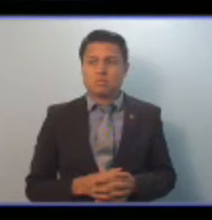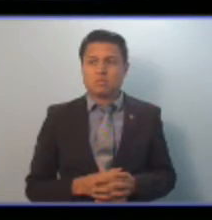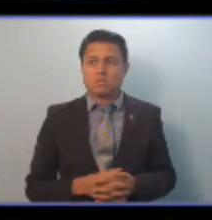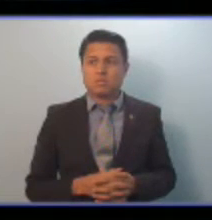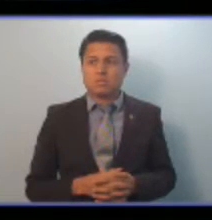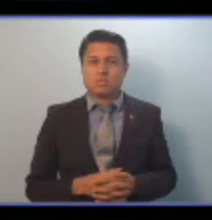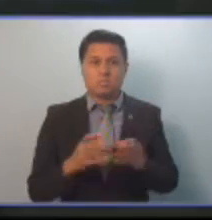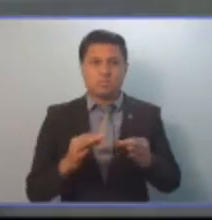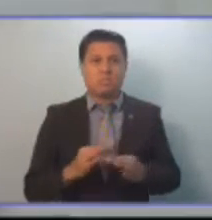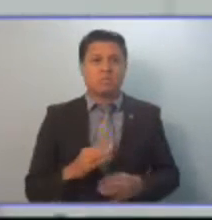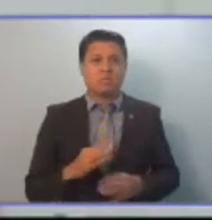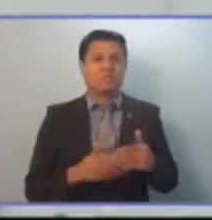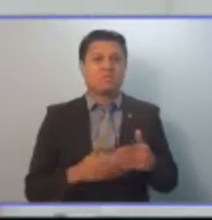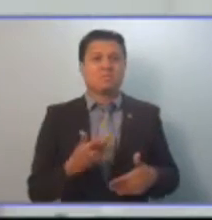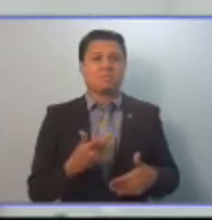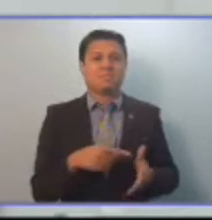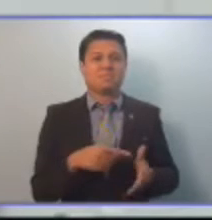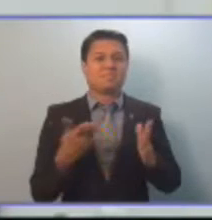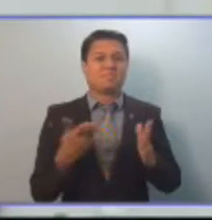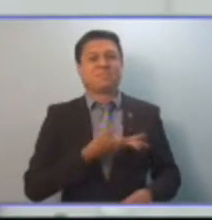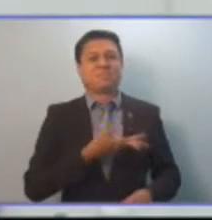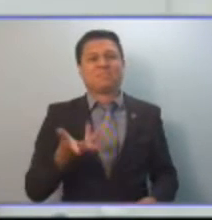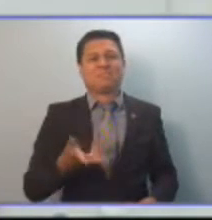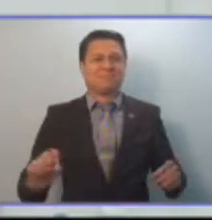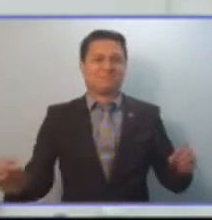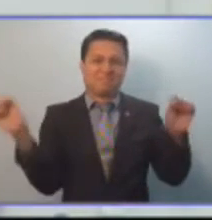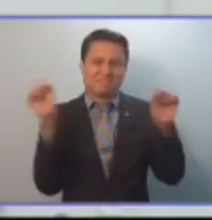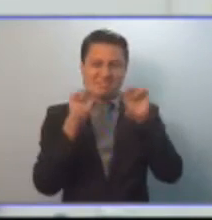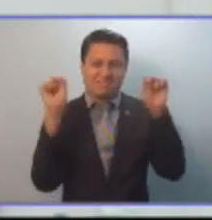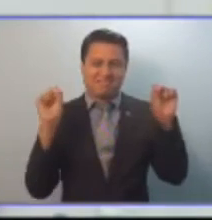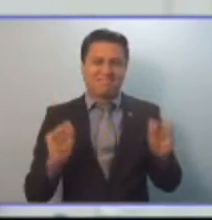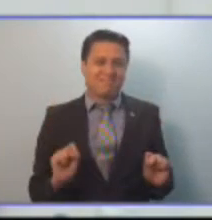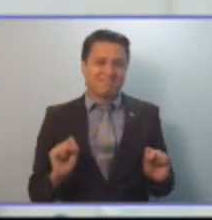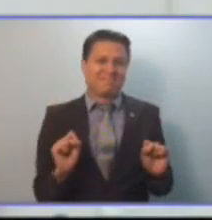un encuentro con el sistema judicial.